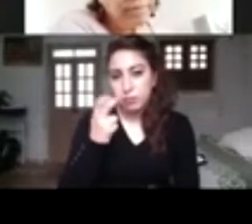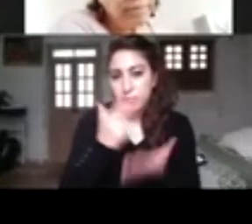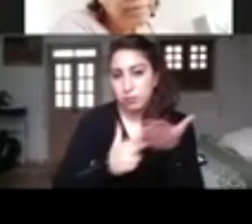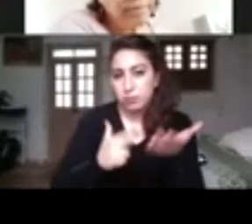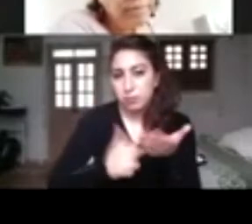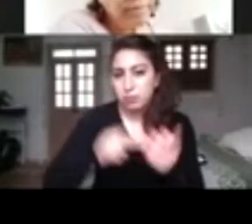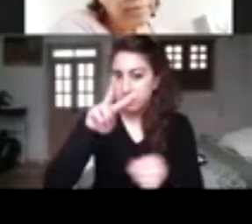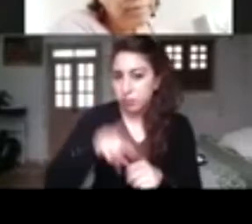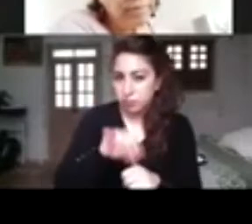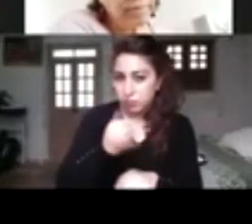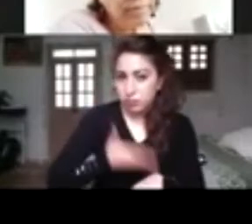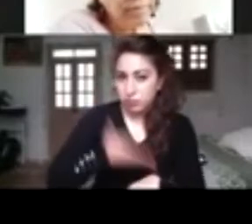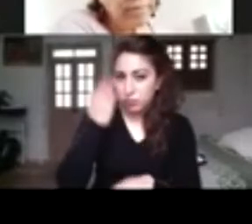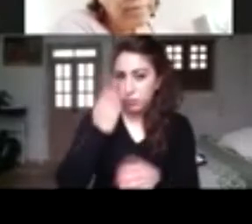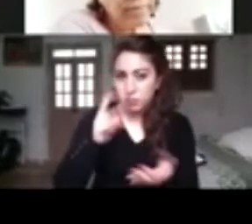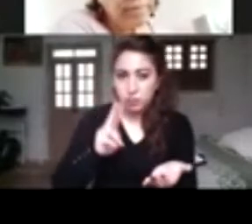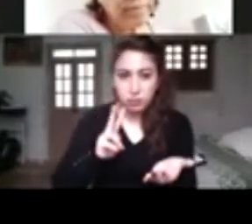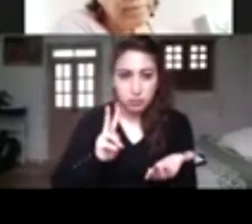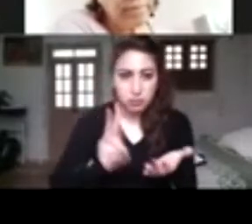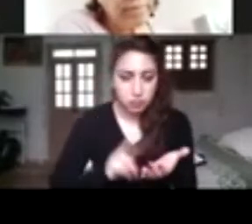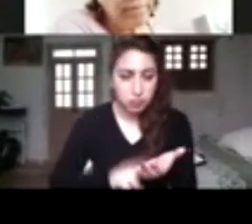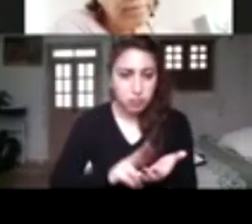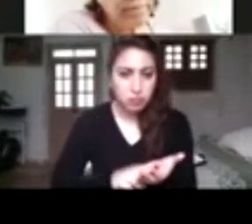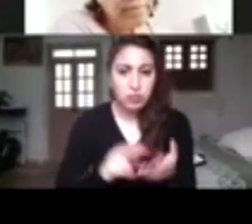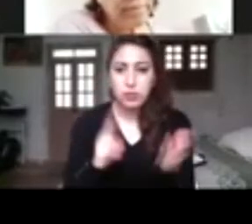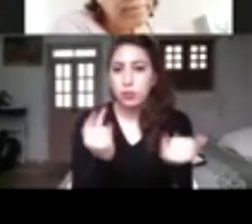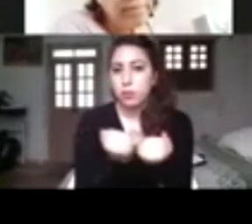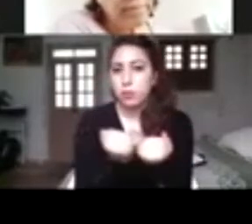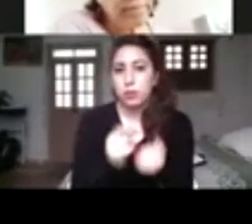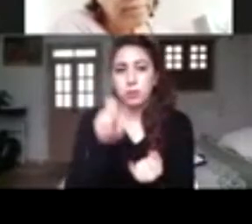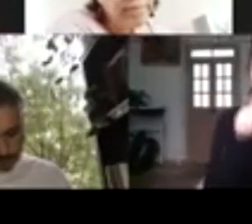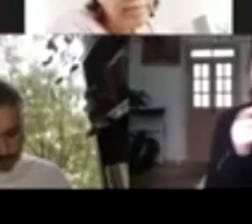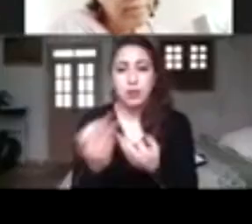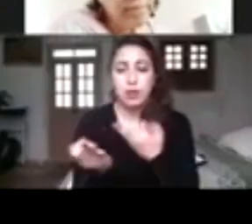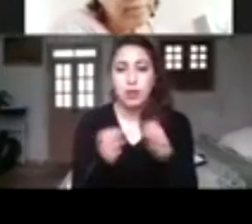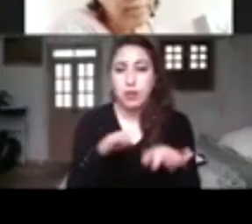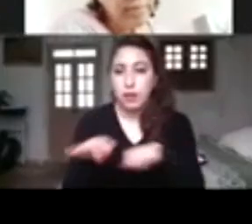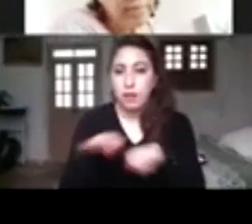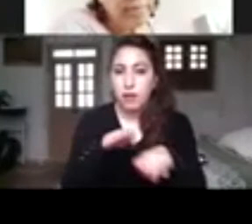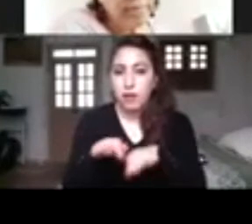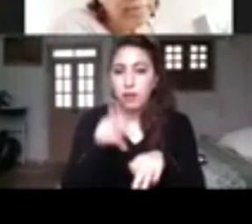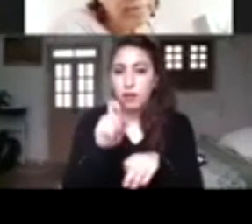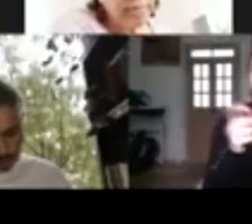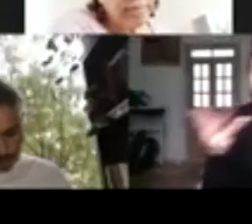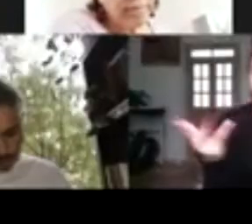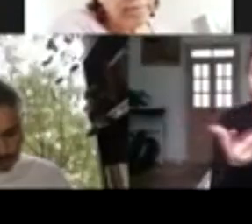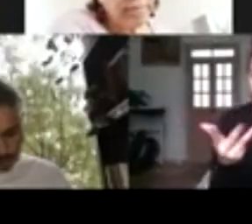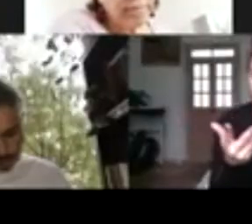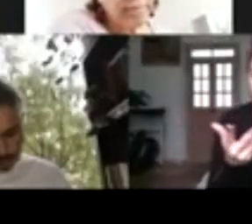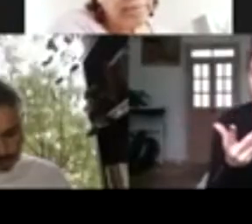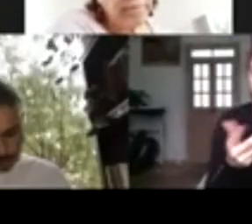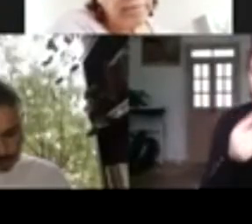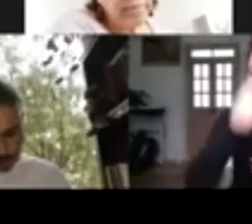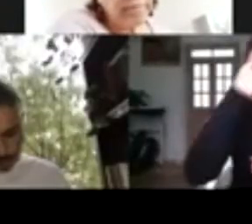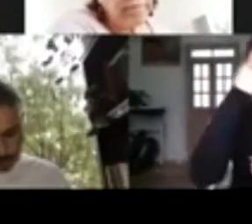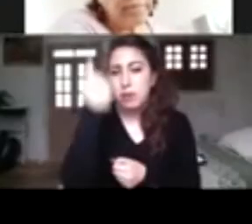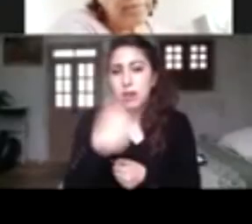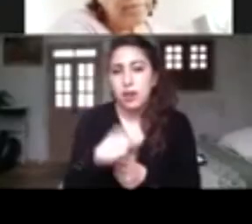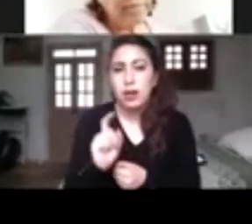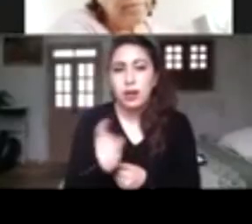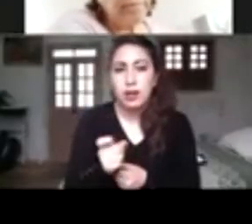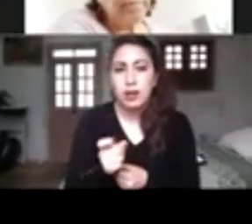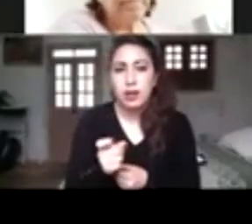estamos dando también valor al trabajo de nuestros módulos para que se conviertan